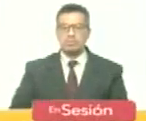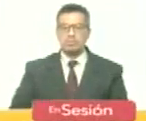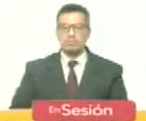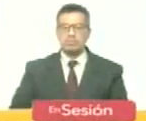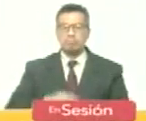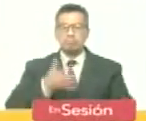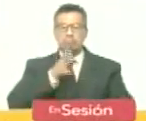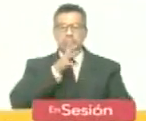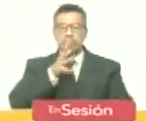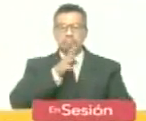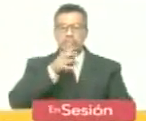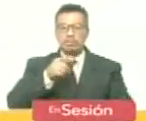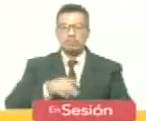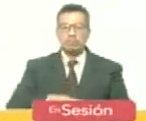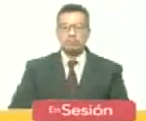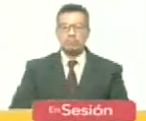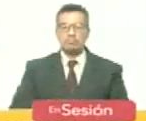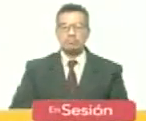¡Pésimo!